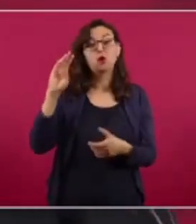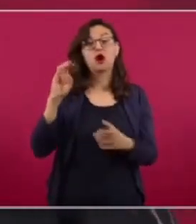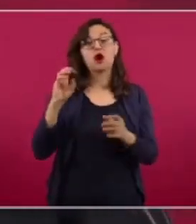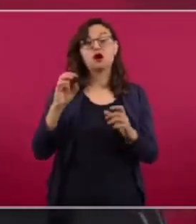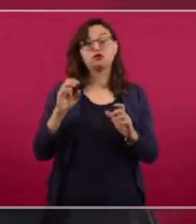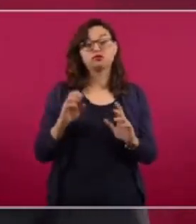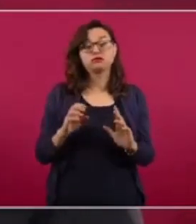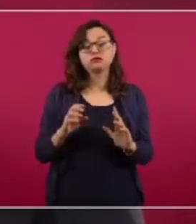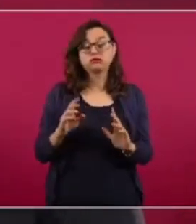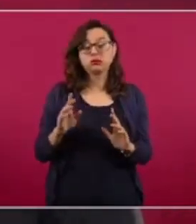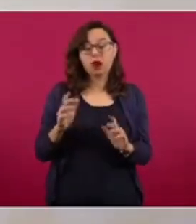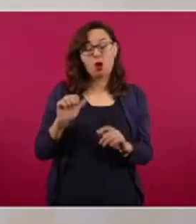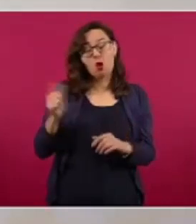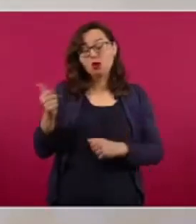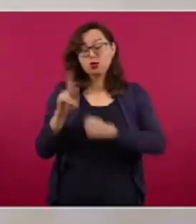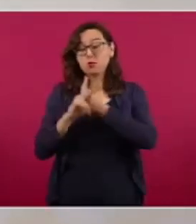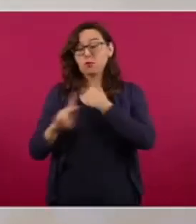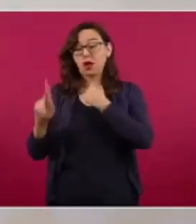ellos no están de acuerdo,